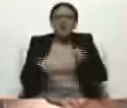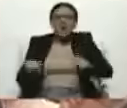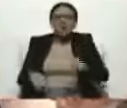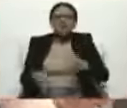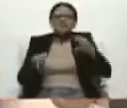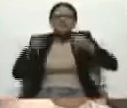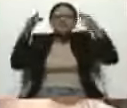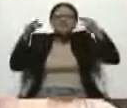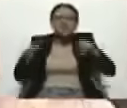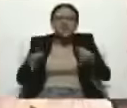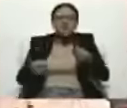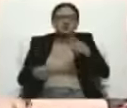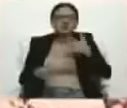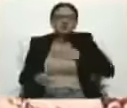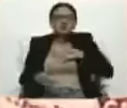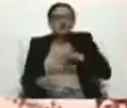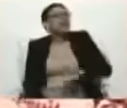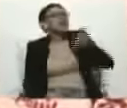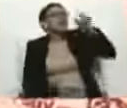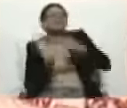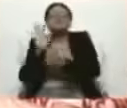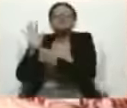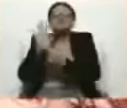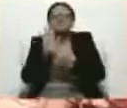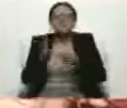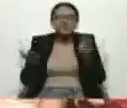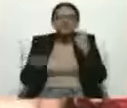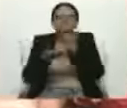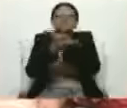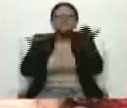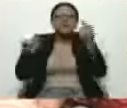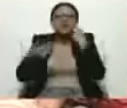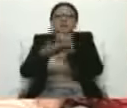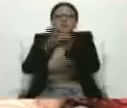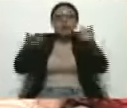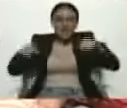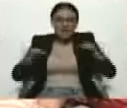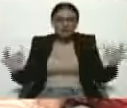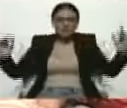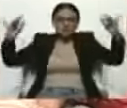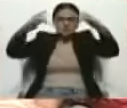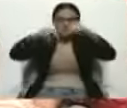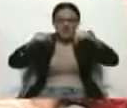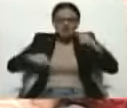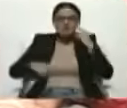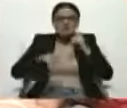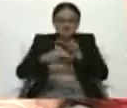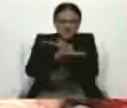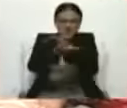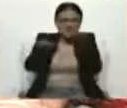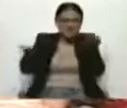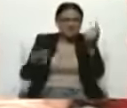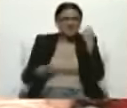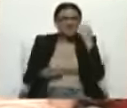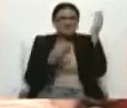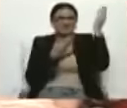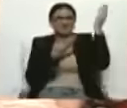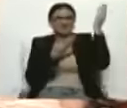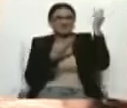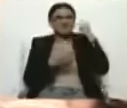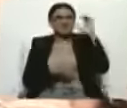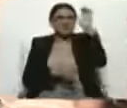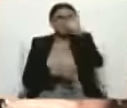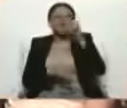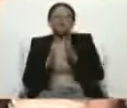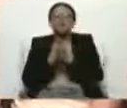Aquí no. Ajá, fíjense. Esta reunión, ustedes deberían estar tomándose una foto y mandarla para las redes